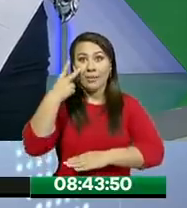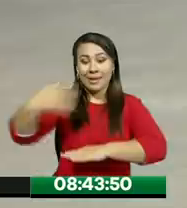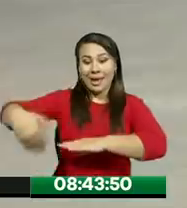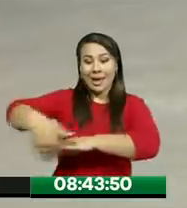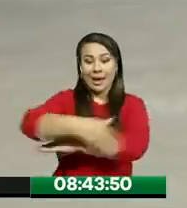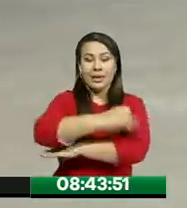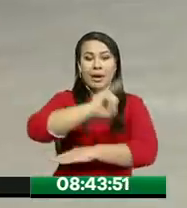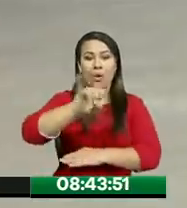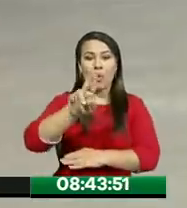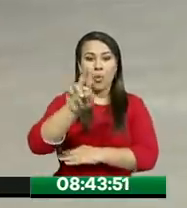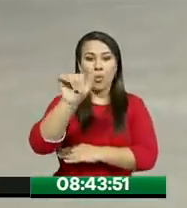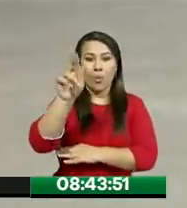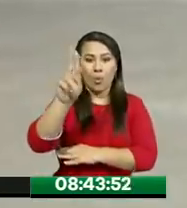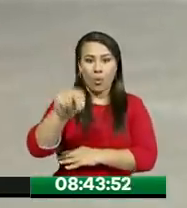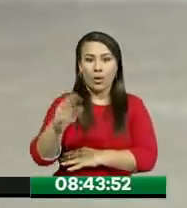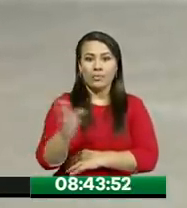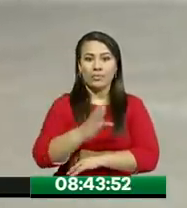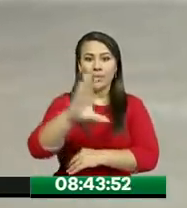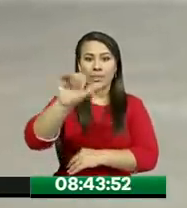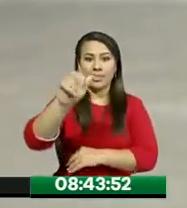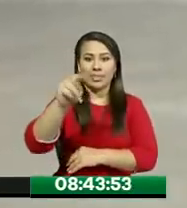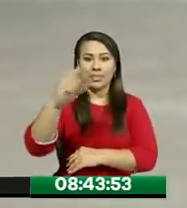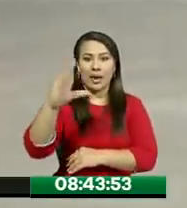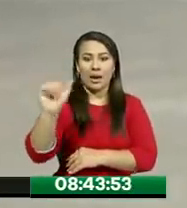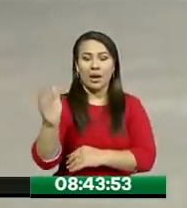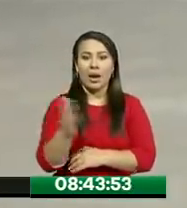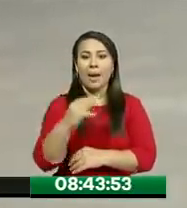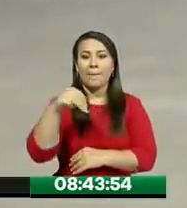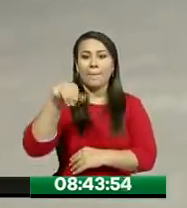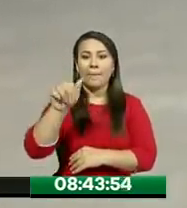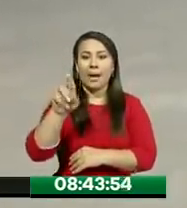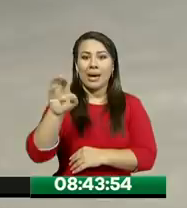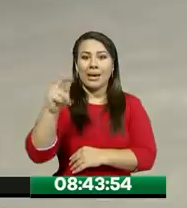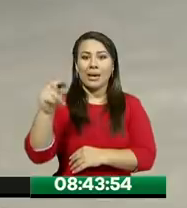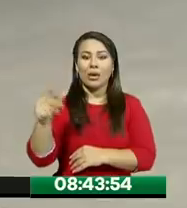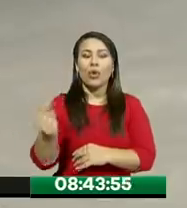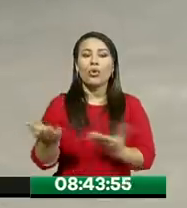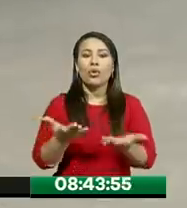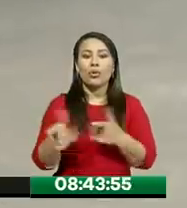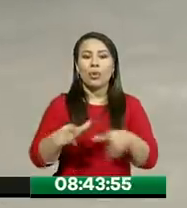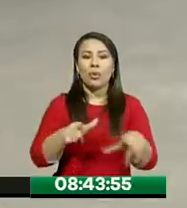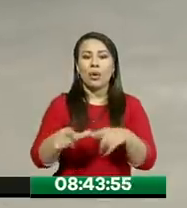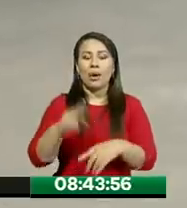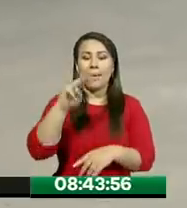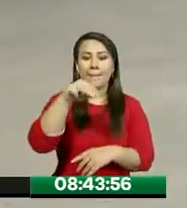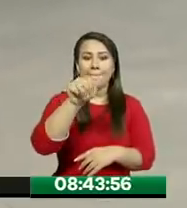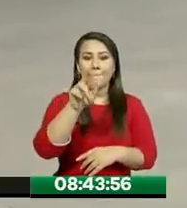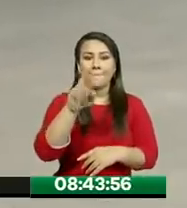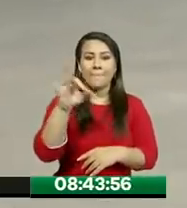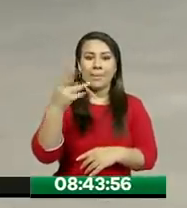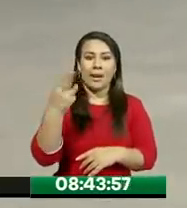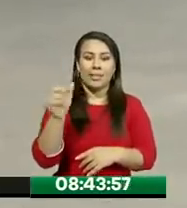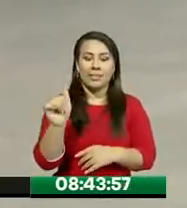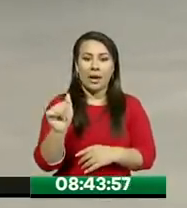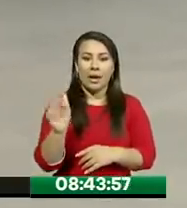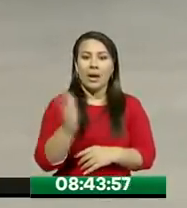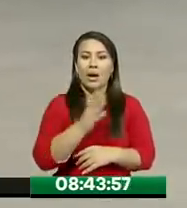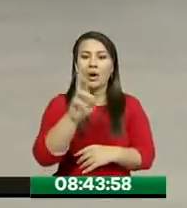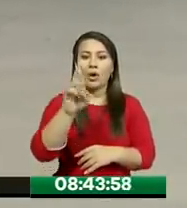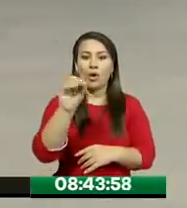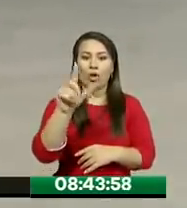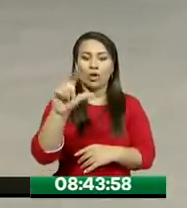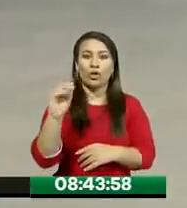la detención de varias personas, las cuales estarían vinculados con el delito de estafa. Por ello pedían que se indague a los